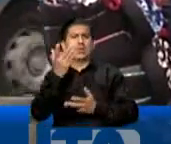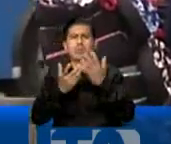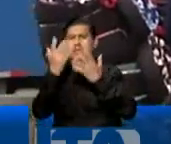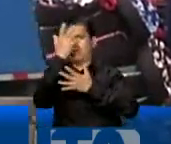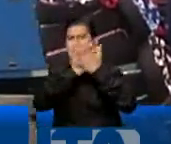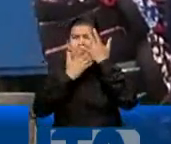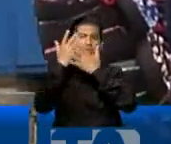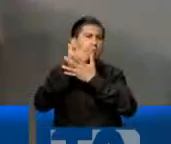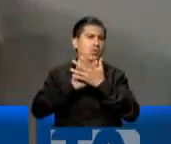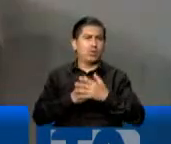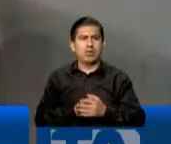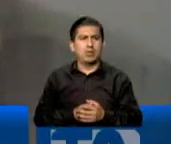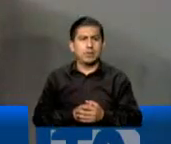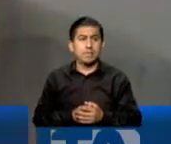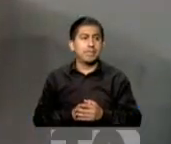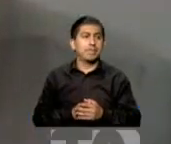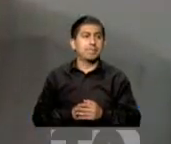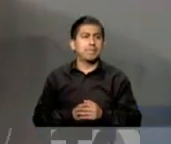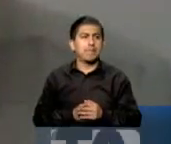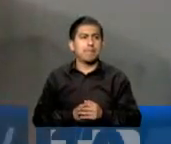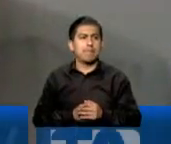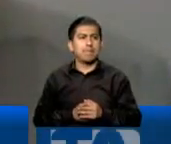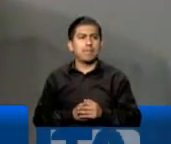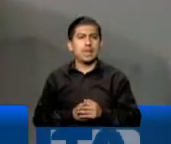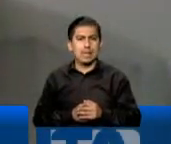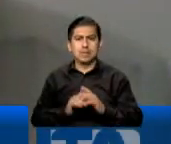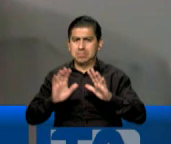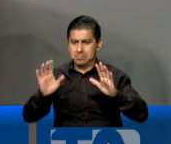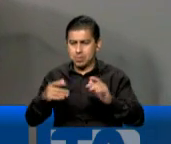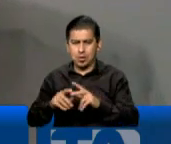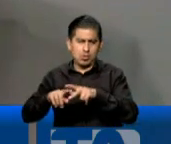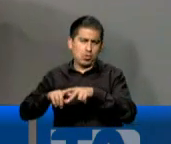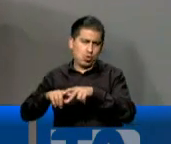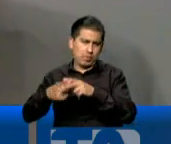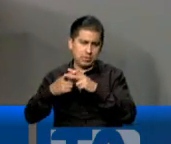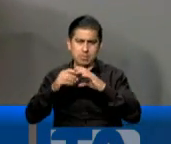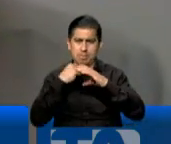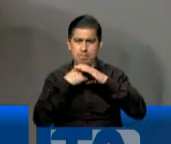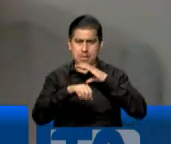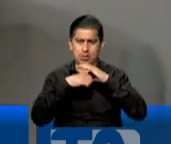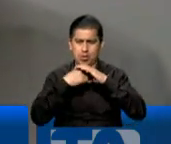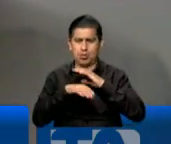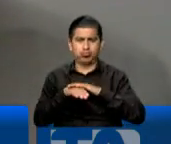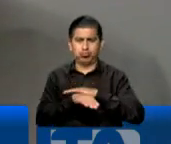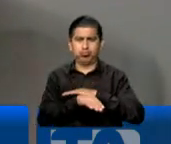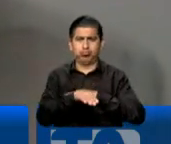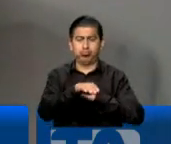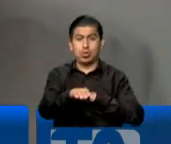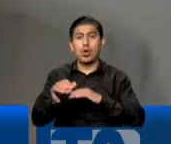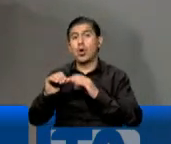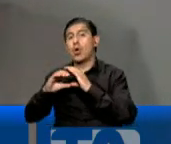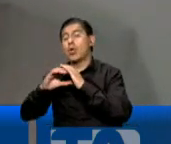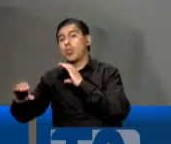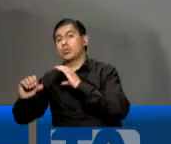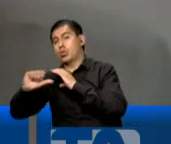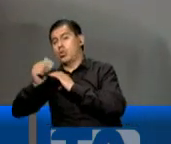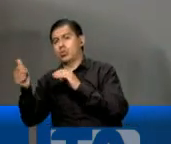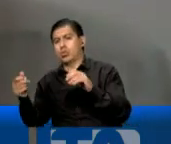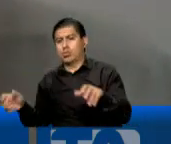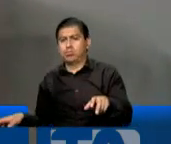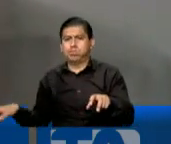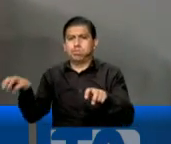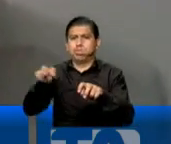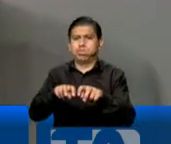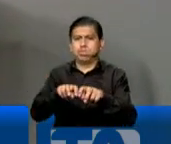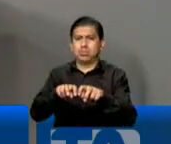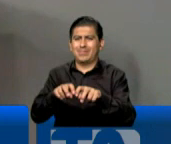confusión entre los usuarios. Cuando inicie la operación del Metro de Quito, la integración debe ser simultánea.